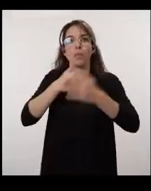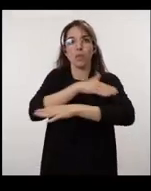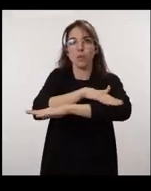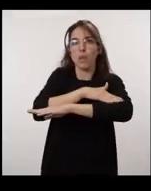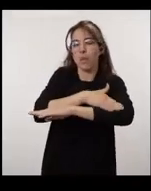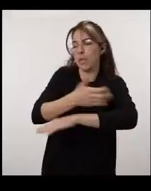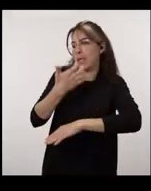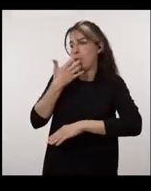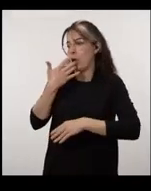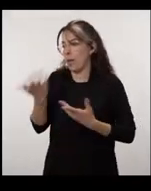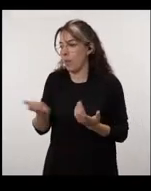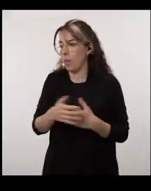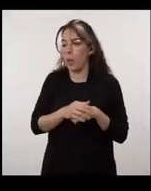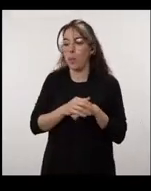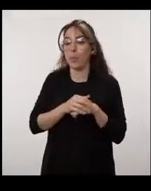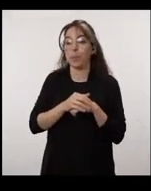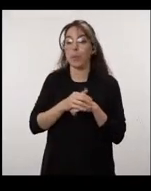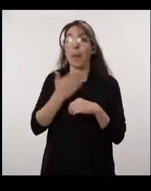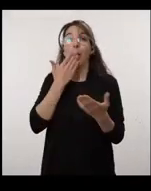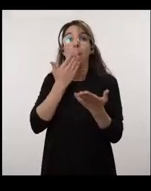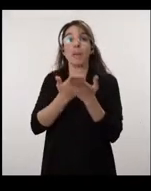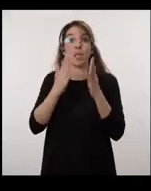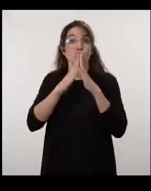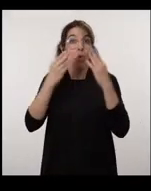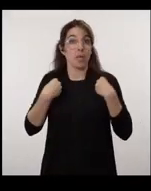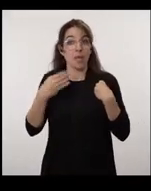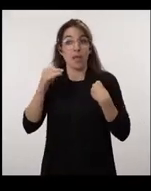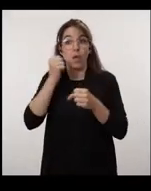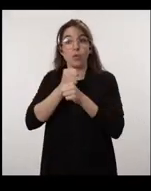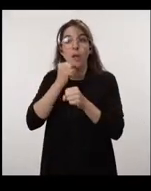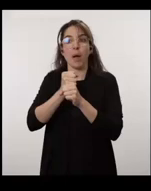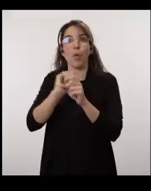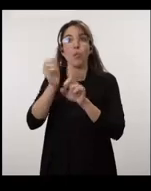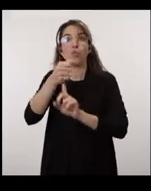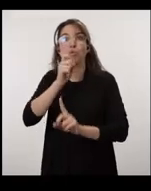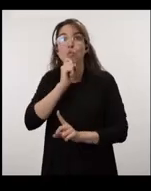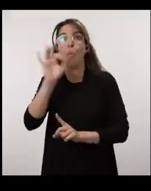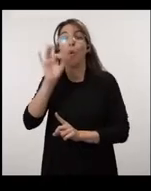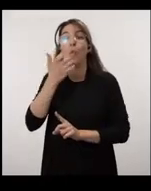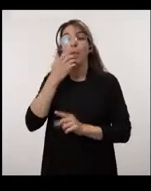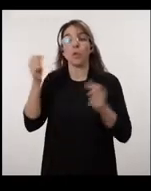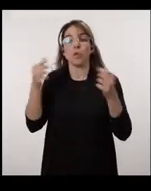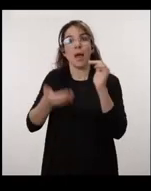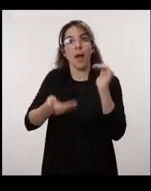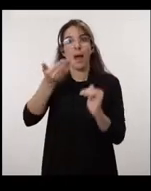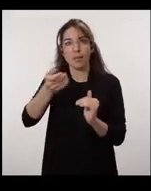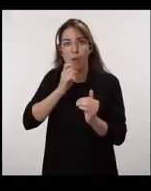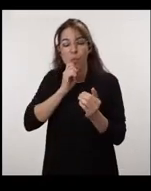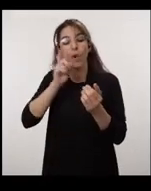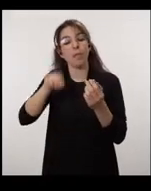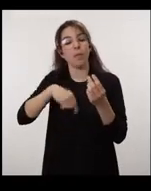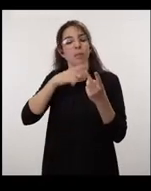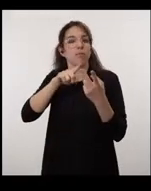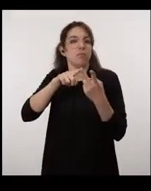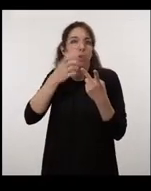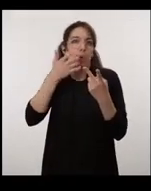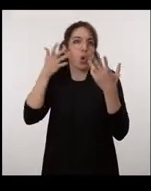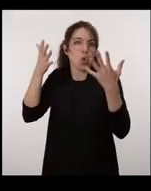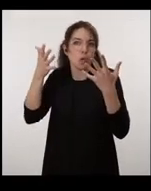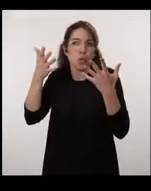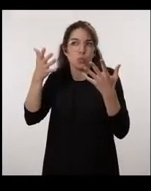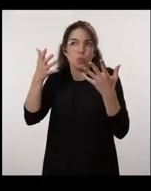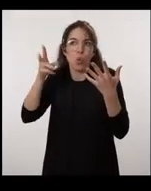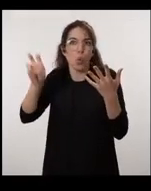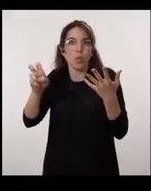como cómo obtener un permiso de residencia y trabajo o darse de alta en la seguridad social pues tienen también consejos prácticos que le pueden ser de utilidad